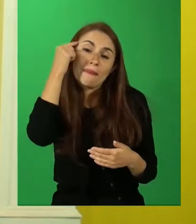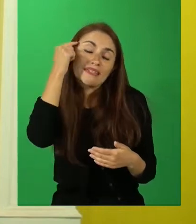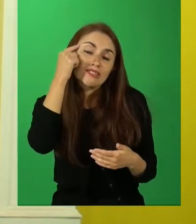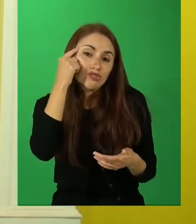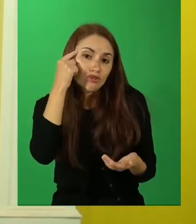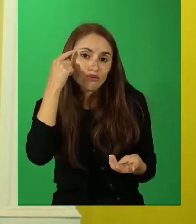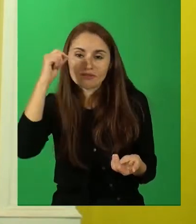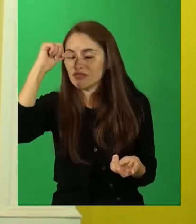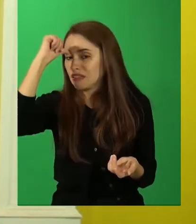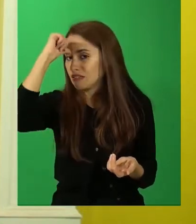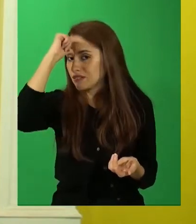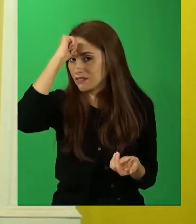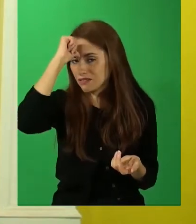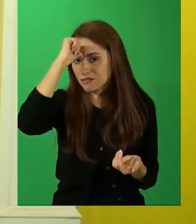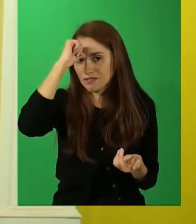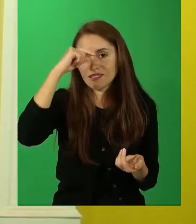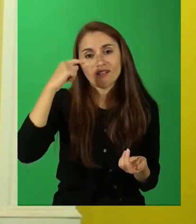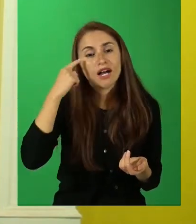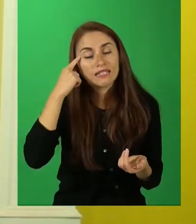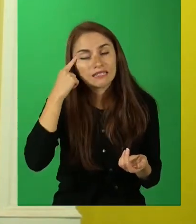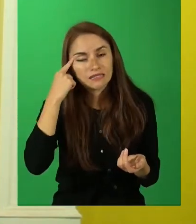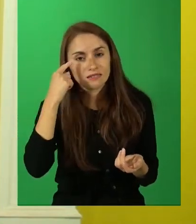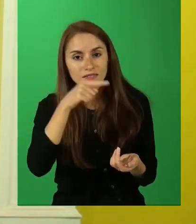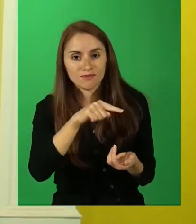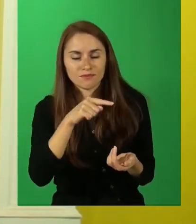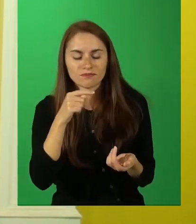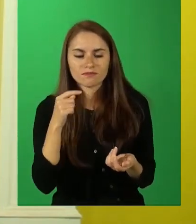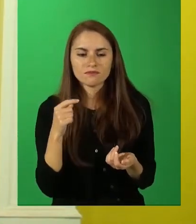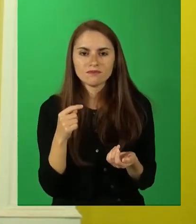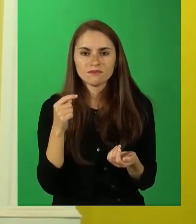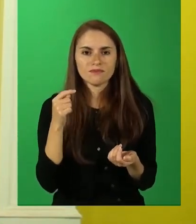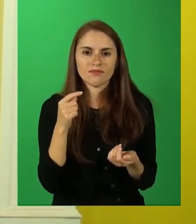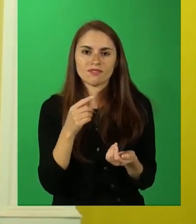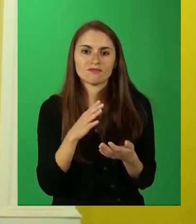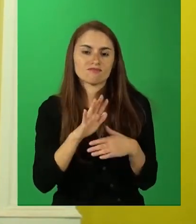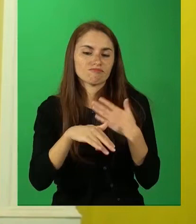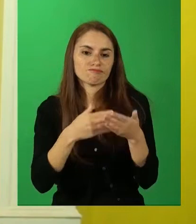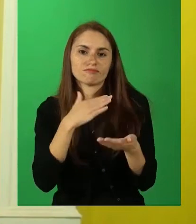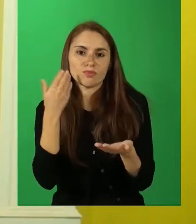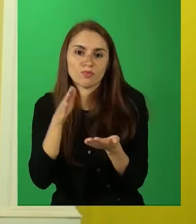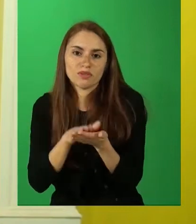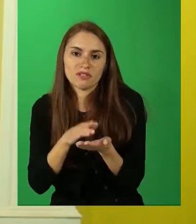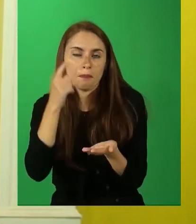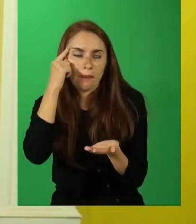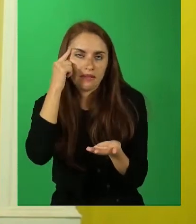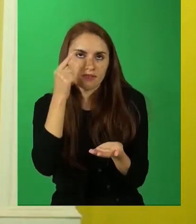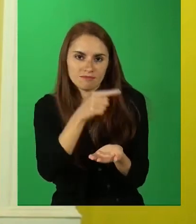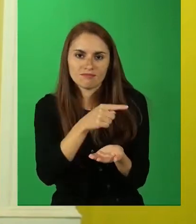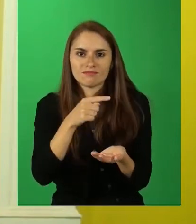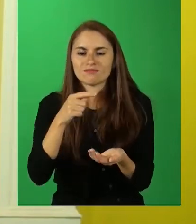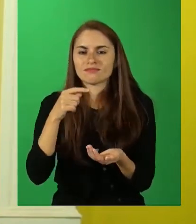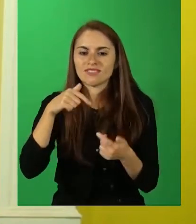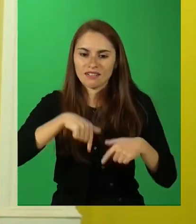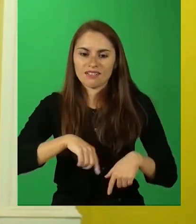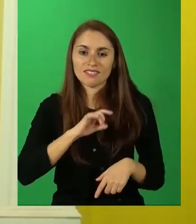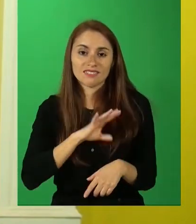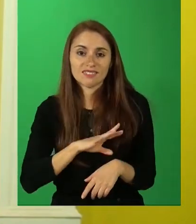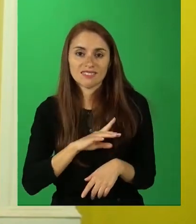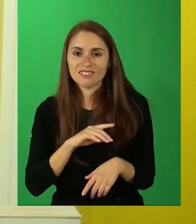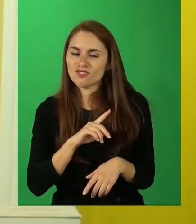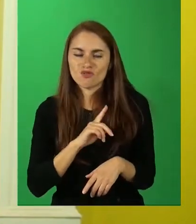llegado a China. De verdad él pensaba que había llegado a China, ¿ya? Es otro navegante